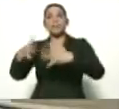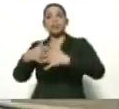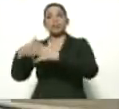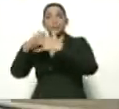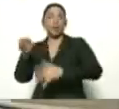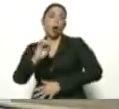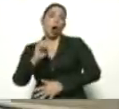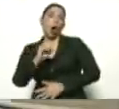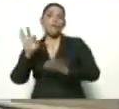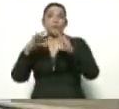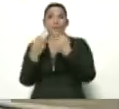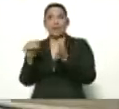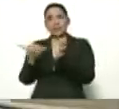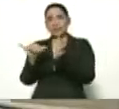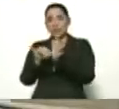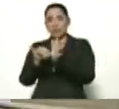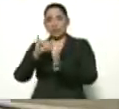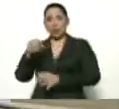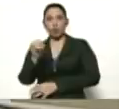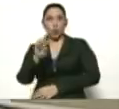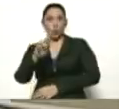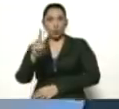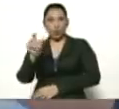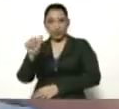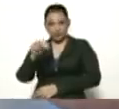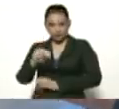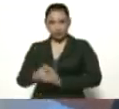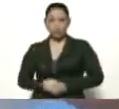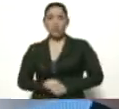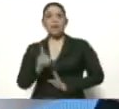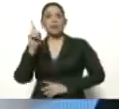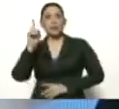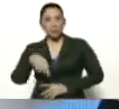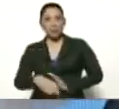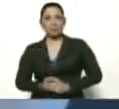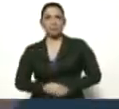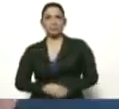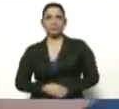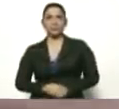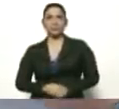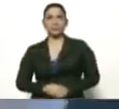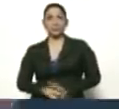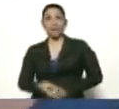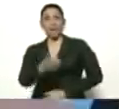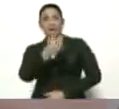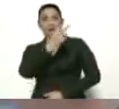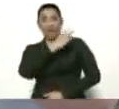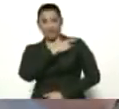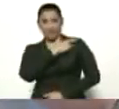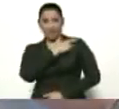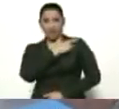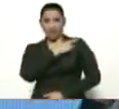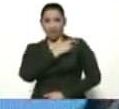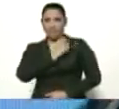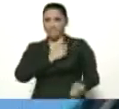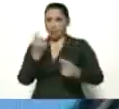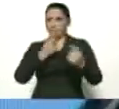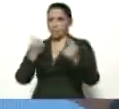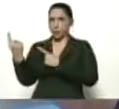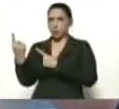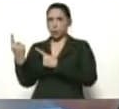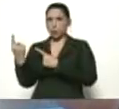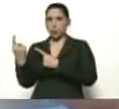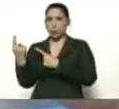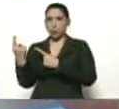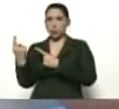cercano a jordan woodrow y también el jefe de logística allá